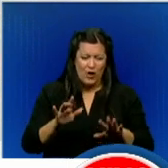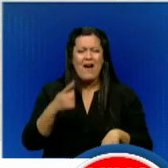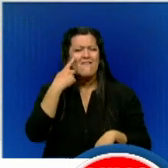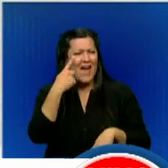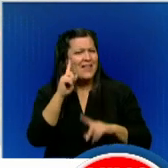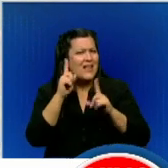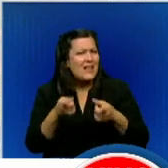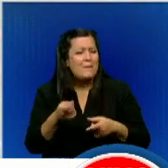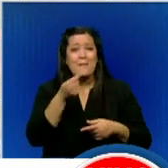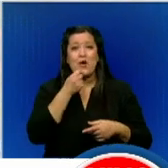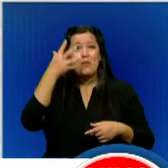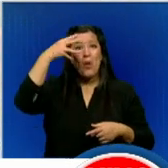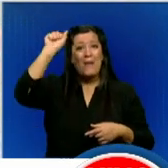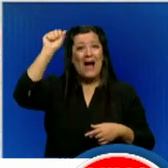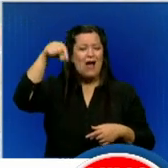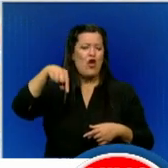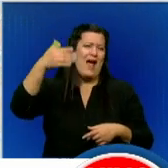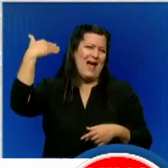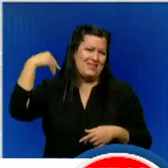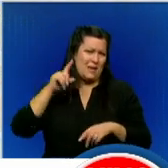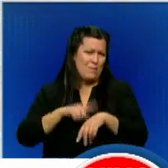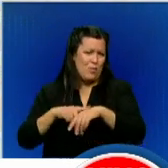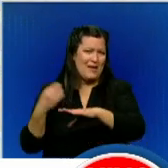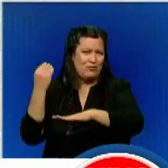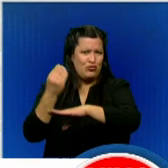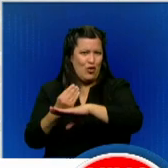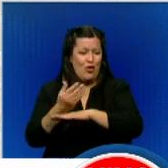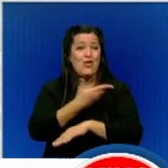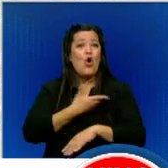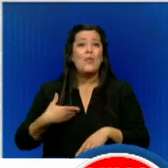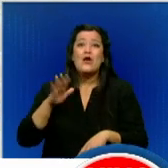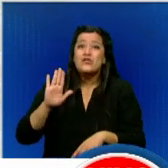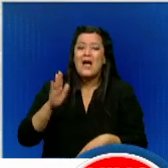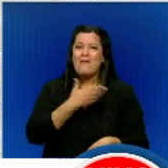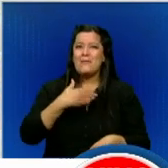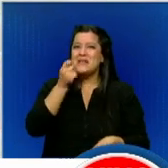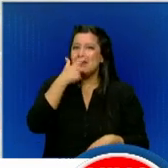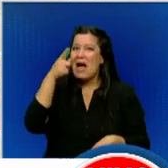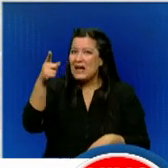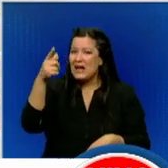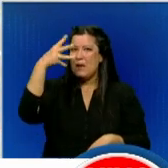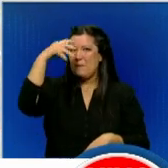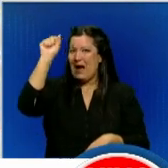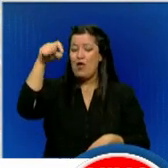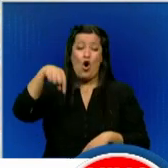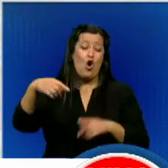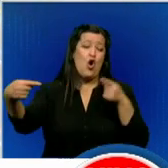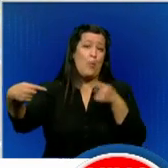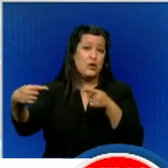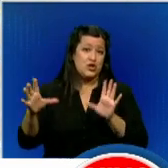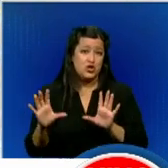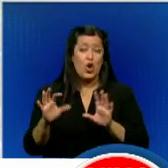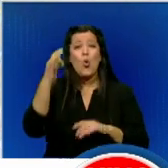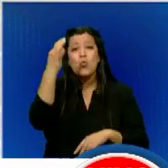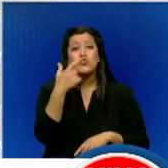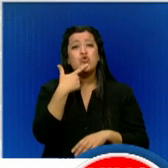quien es embajador en esta oportunidad del gobierno de mauricio macri que hoy en la oposición justamente un